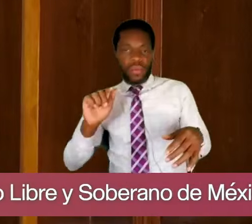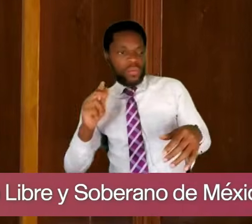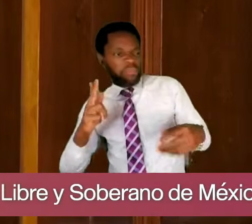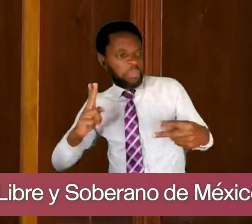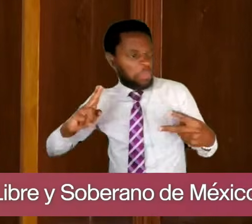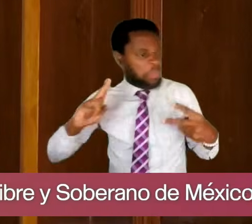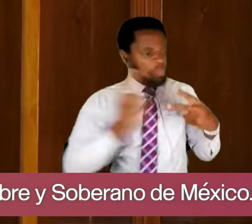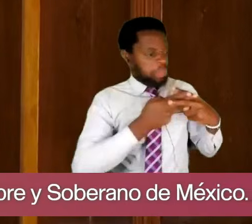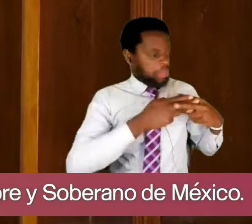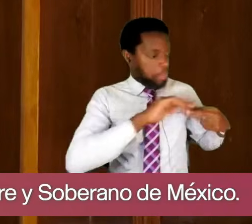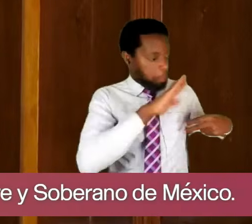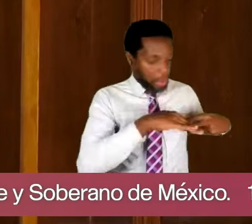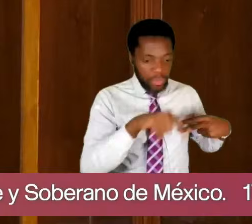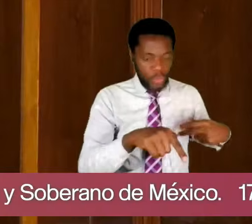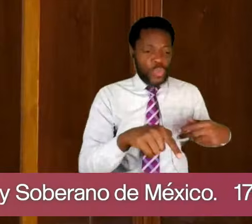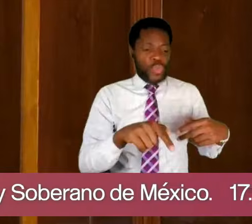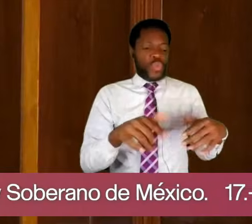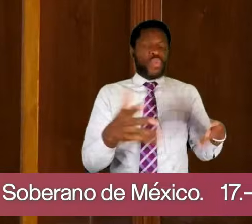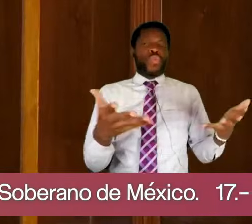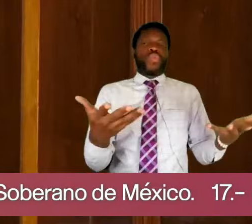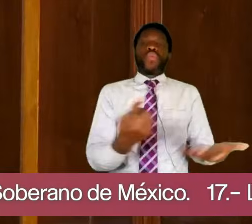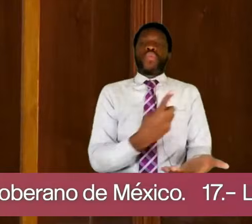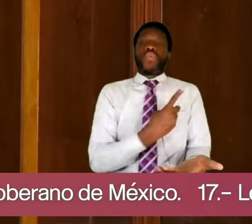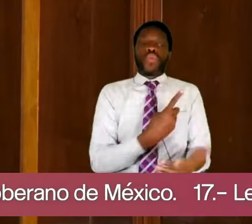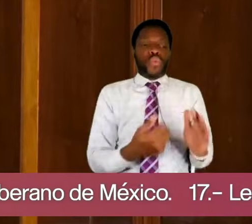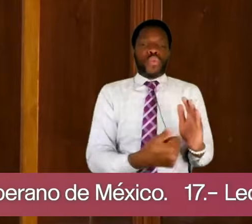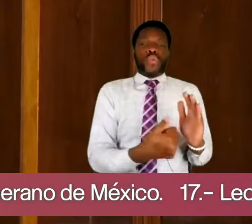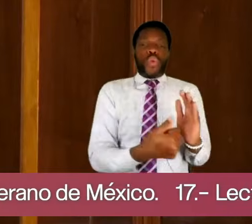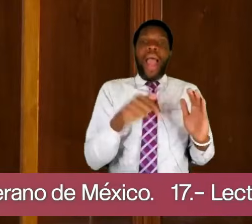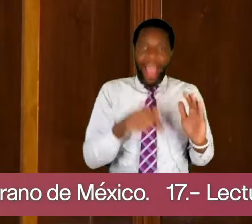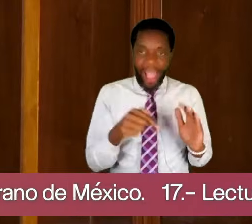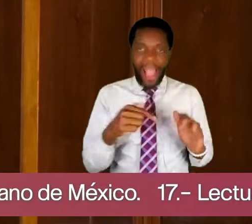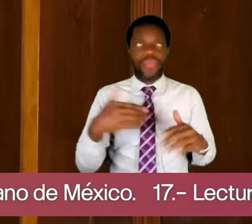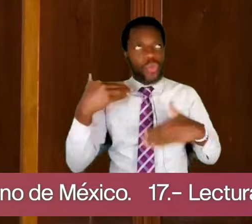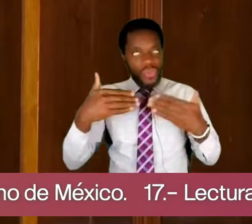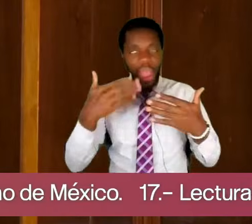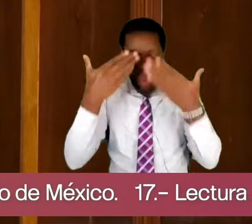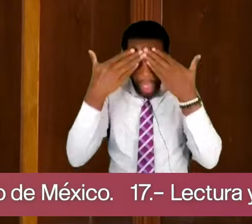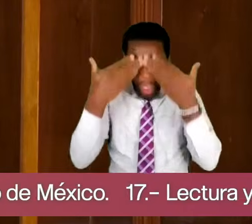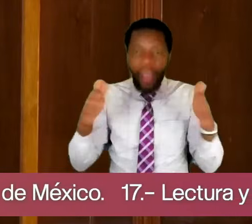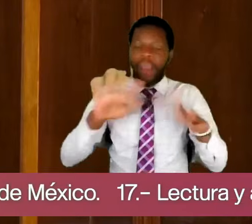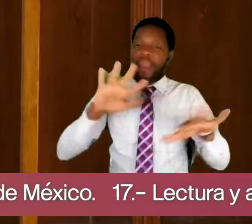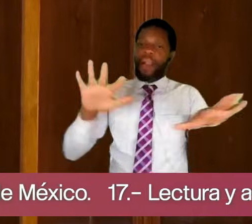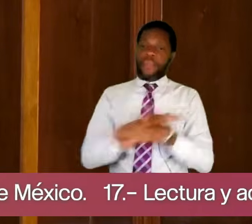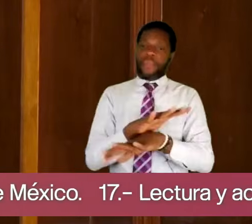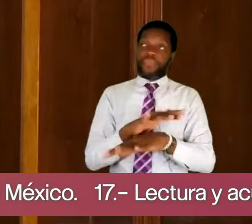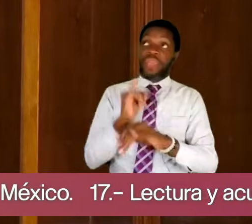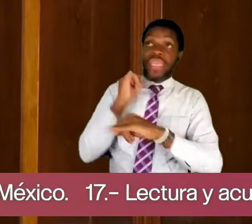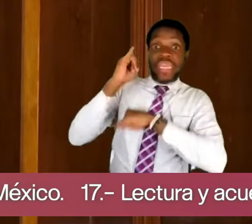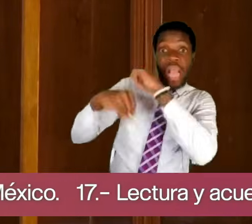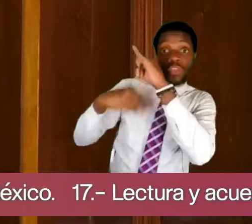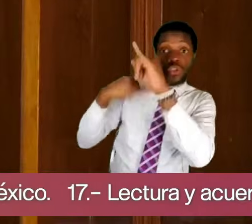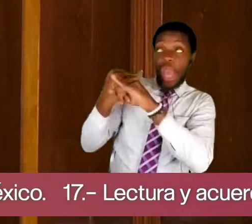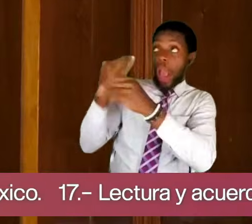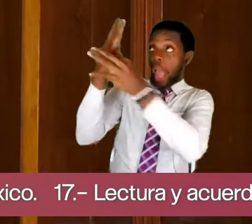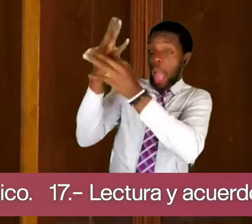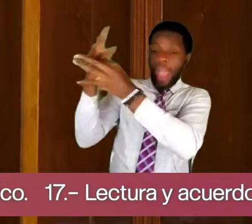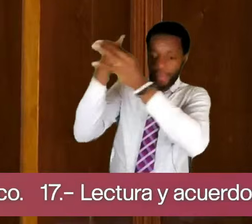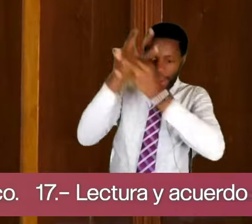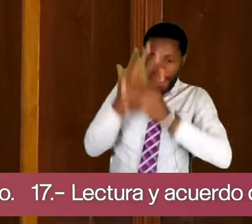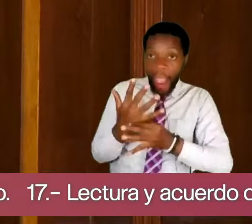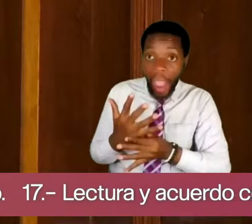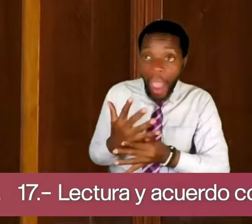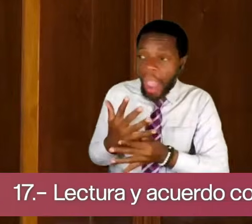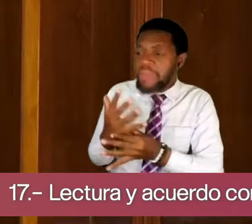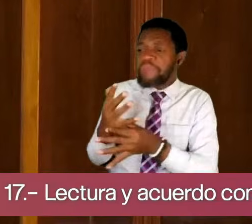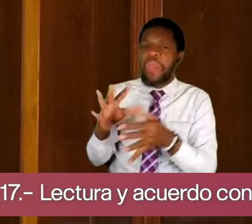El cumplimiento de las sentencias internacionales no puede quedarse solo en el discurso, debe